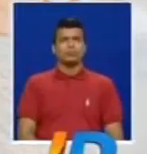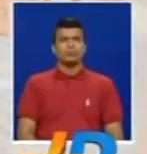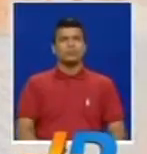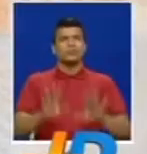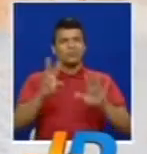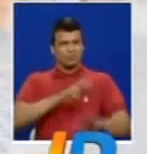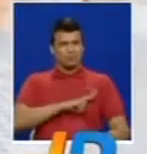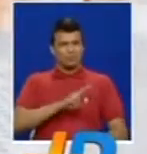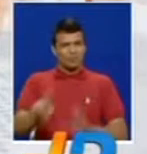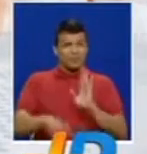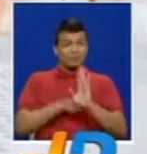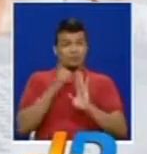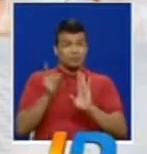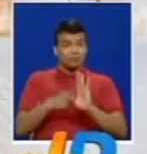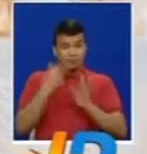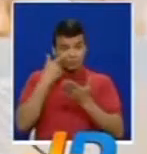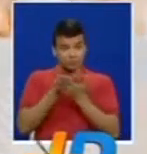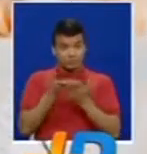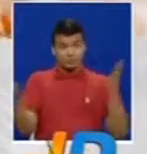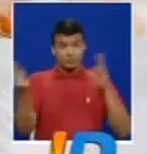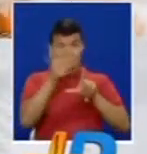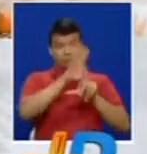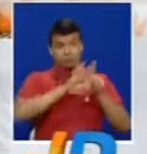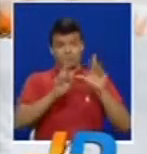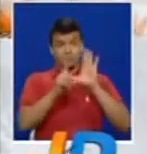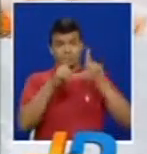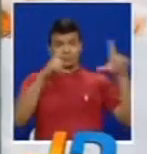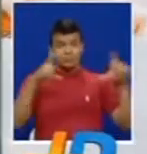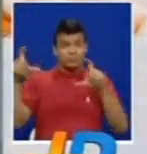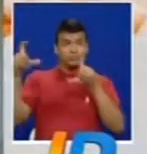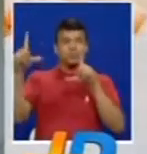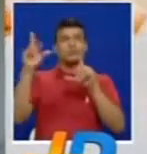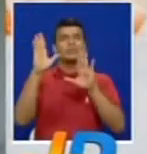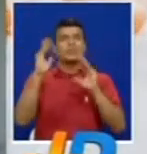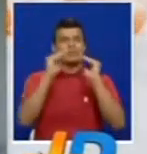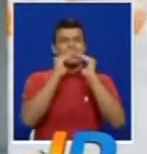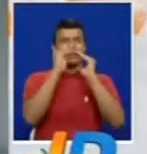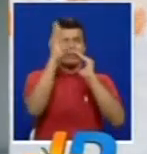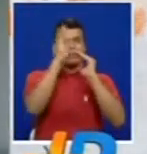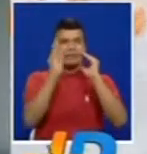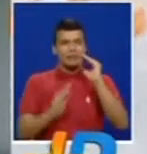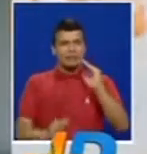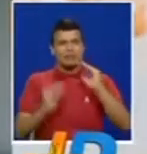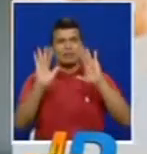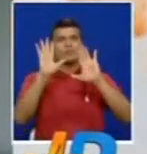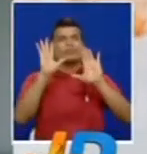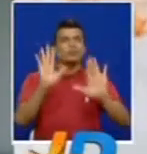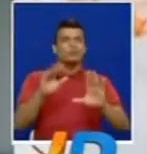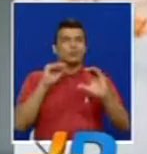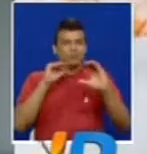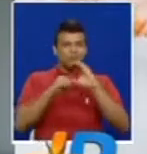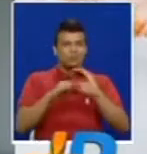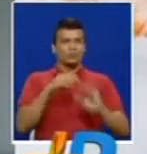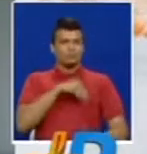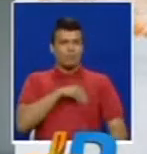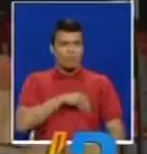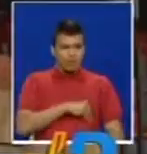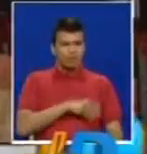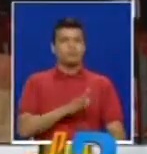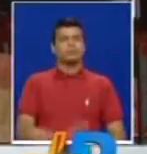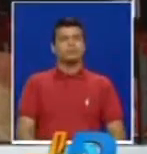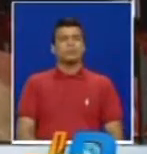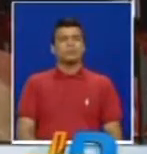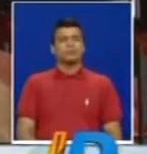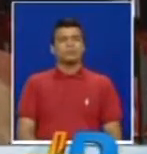el Valle del Cauca, como se puede observar en estas fotografías, hubo agrietamientos y fisuras en las estaciones de bomberos de Bolívar y El Dobio.